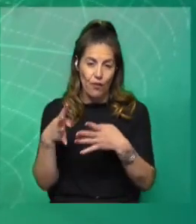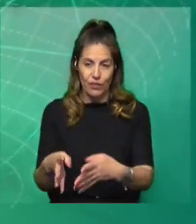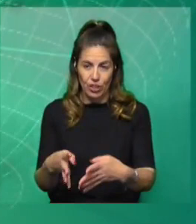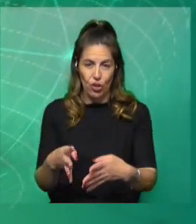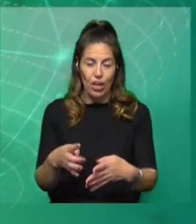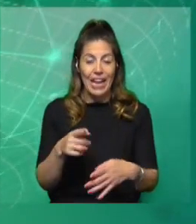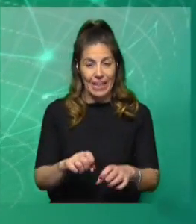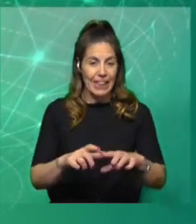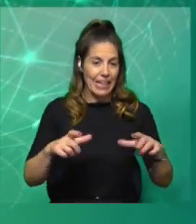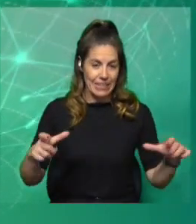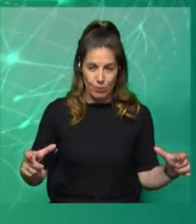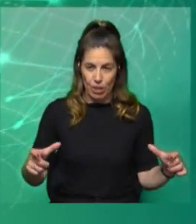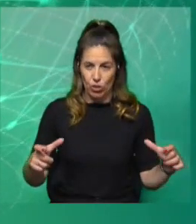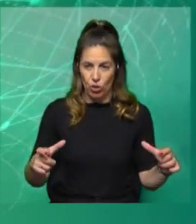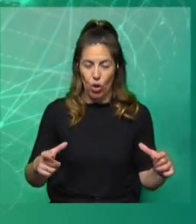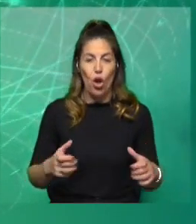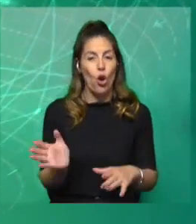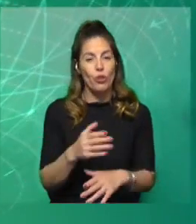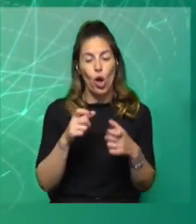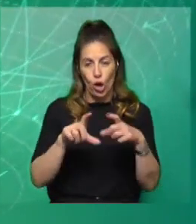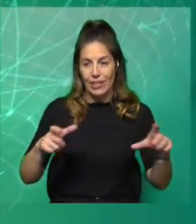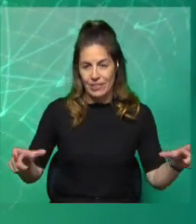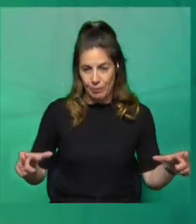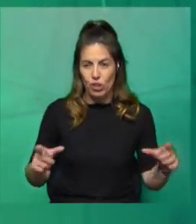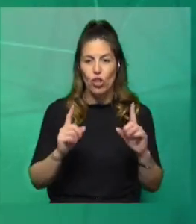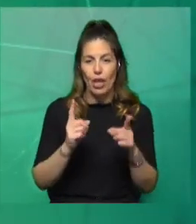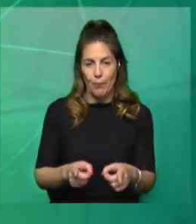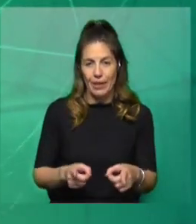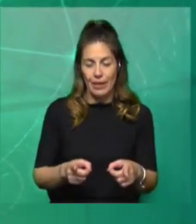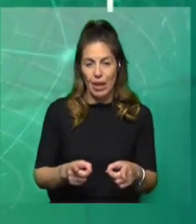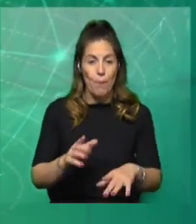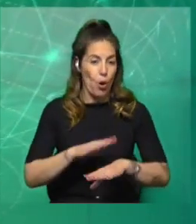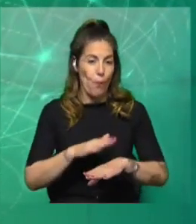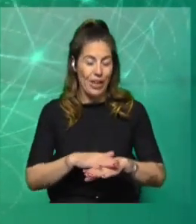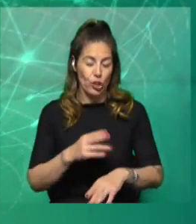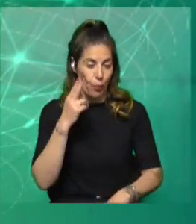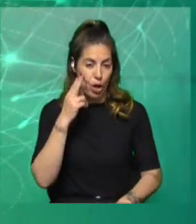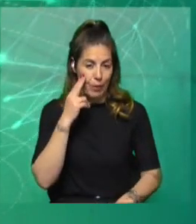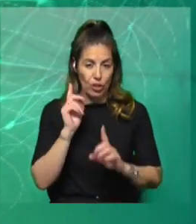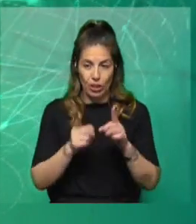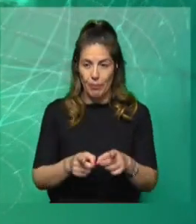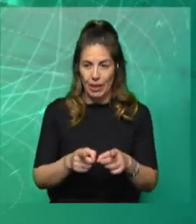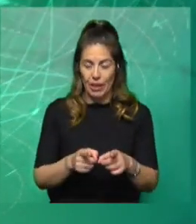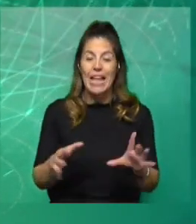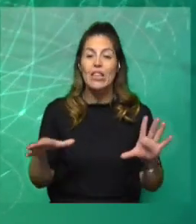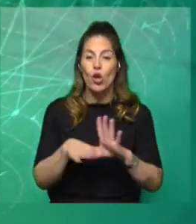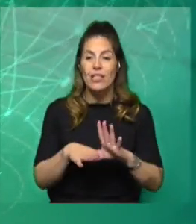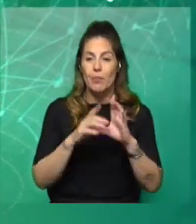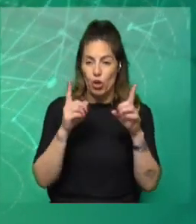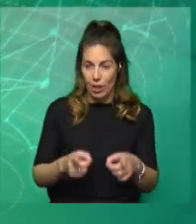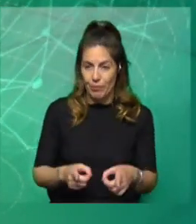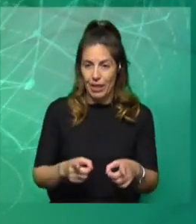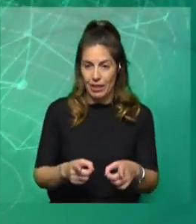este crecimiento, y como todo crecimiento tiene sus momentos problemáticos, coincidimos, insisto,